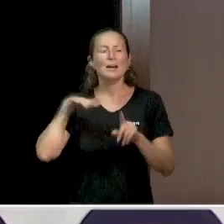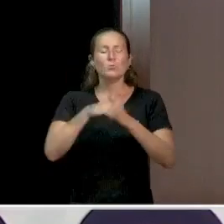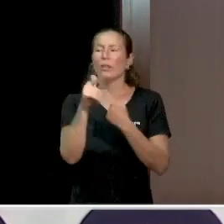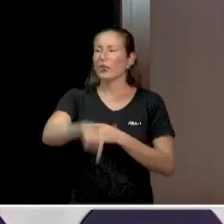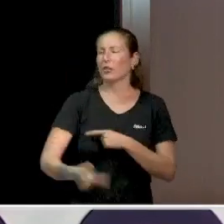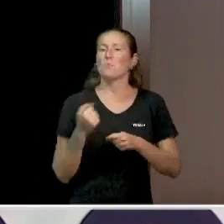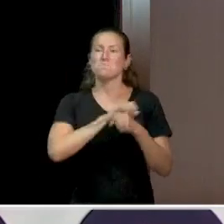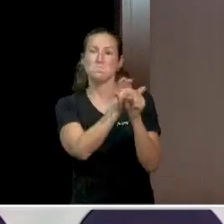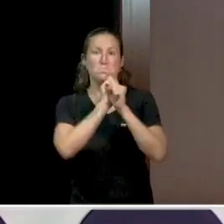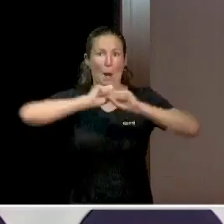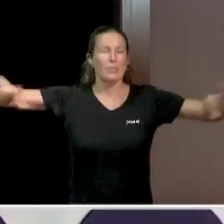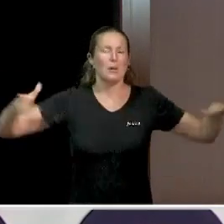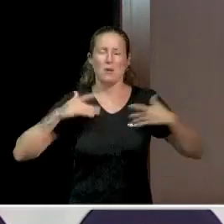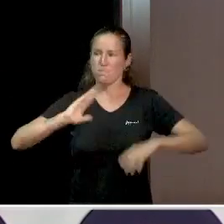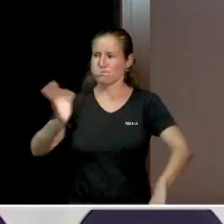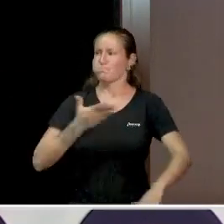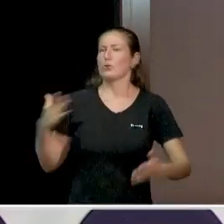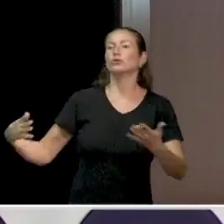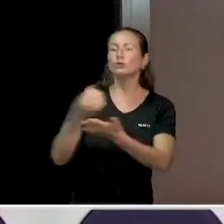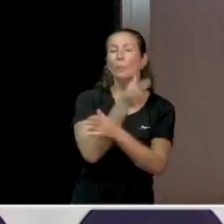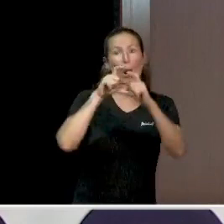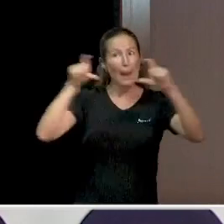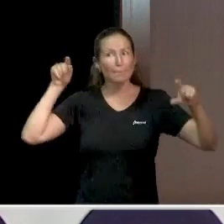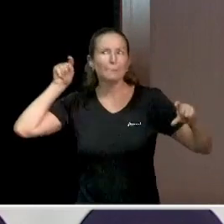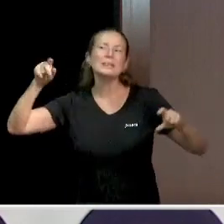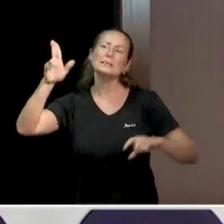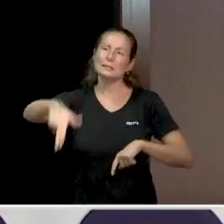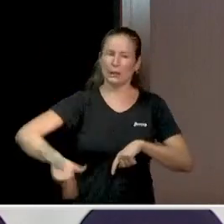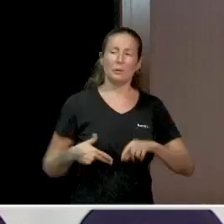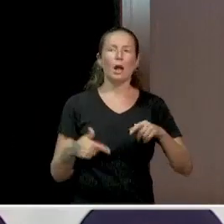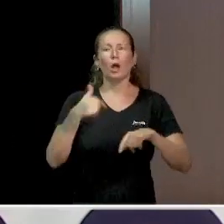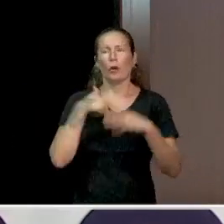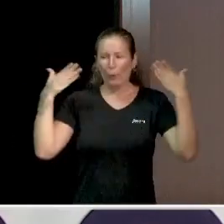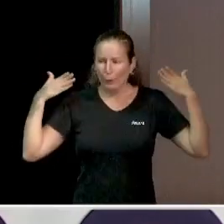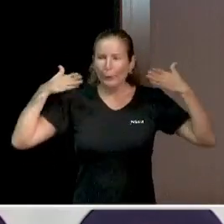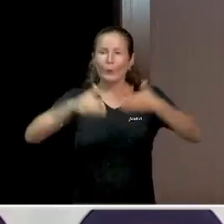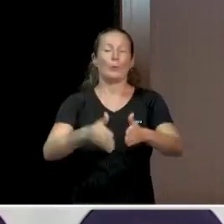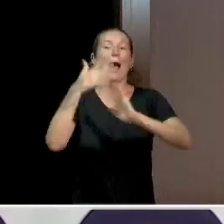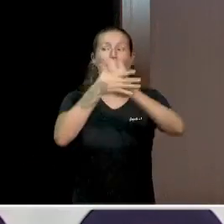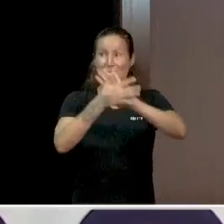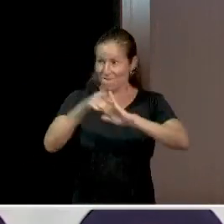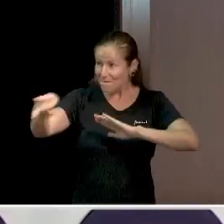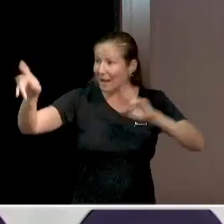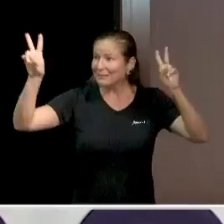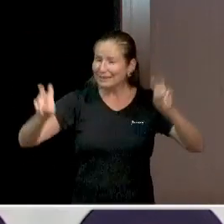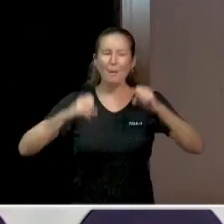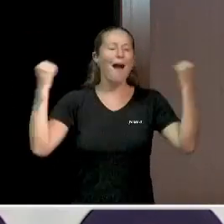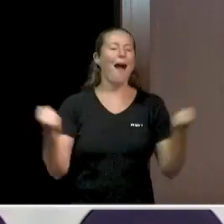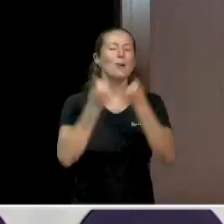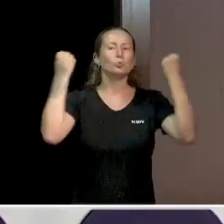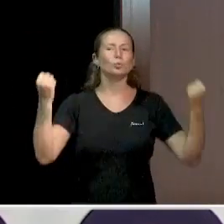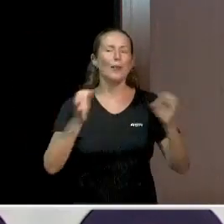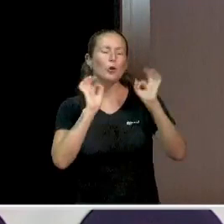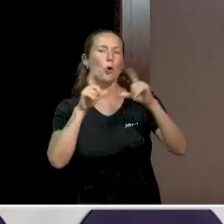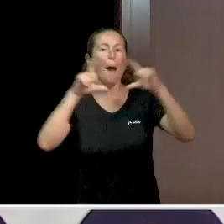a todos y en general a las empresas. No he querido centrarme precisamente en las actuaciones ni de